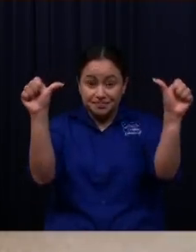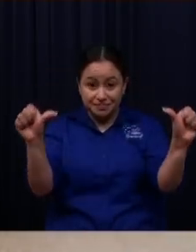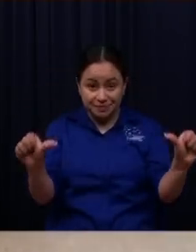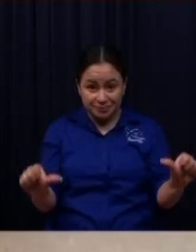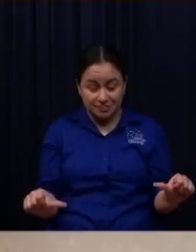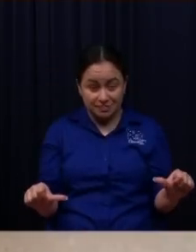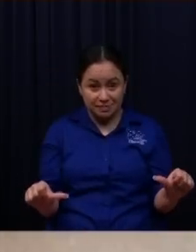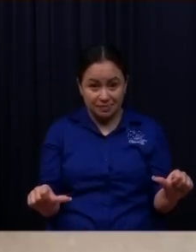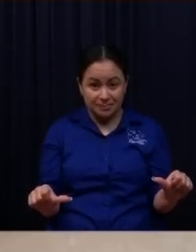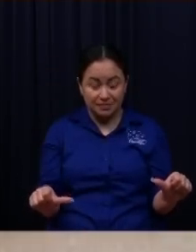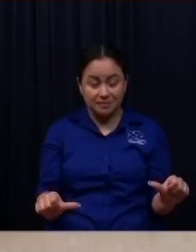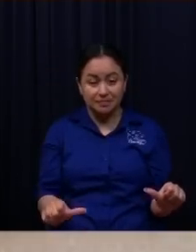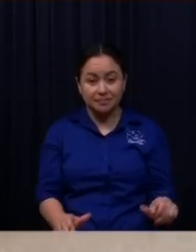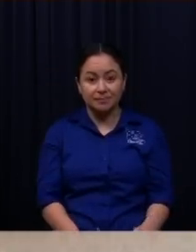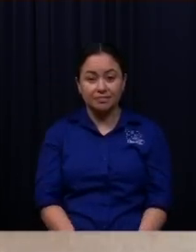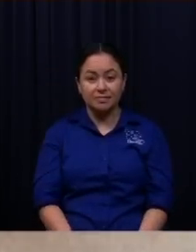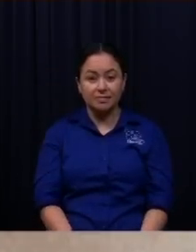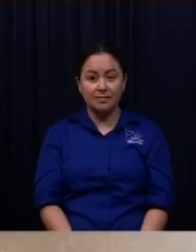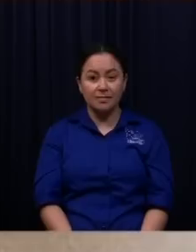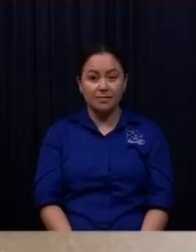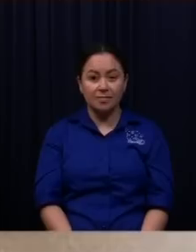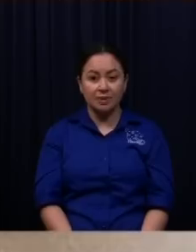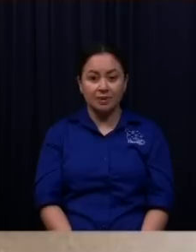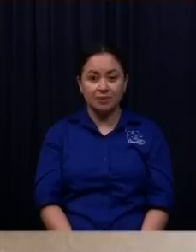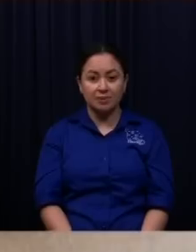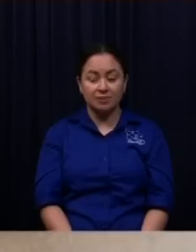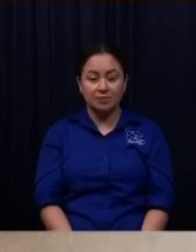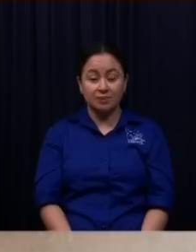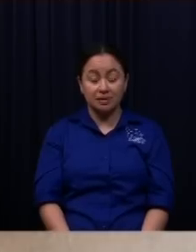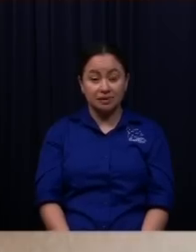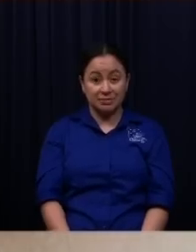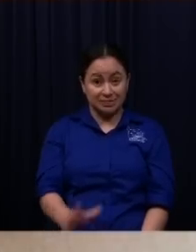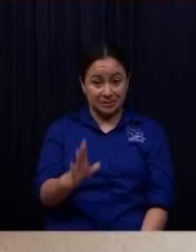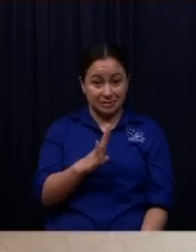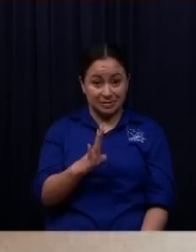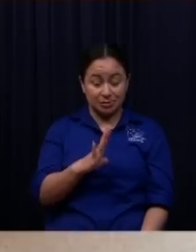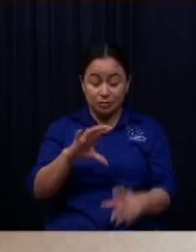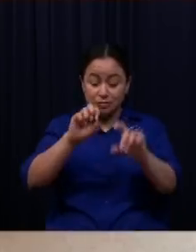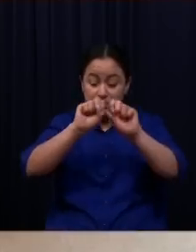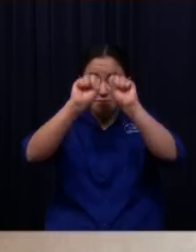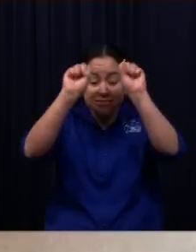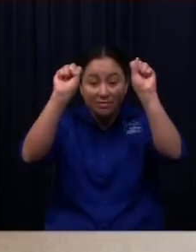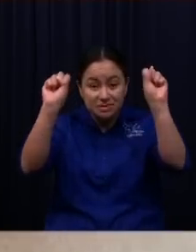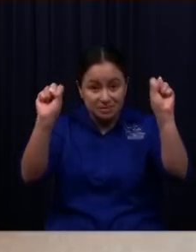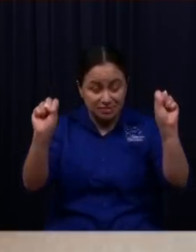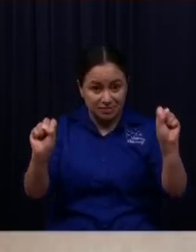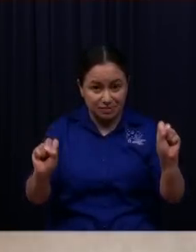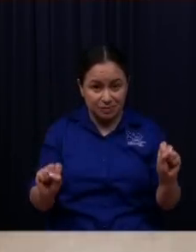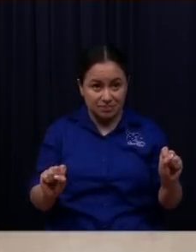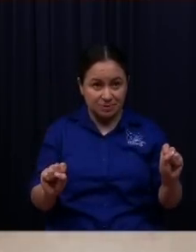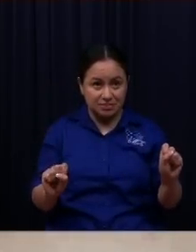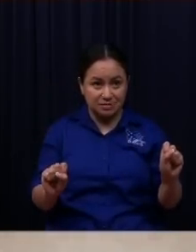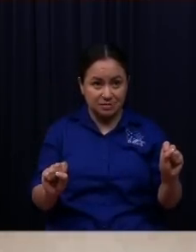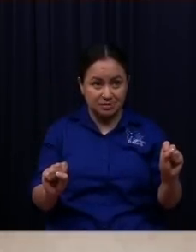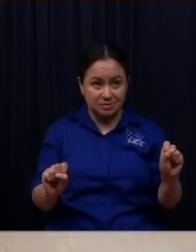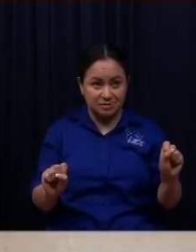Al tener un altar, tenemos un sumo sacerdote, no como el antiguo.